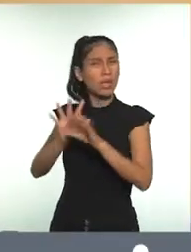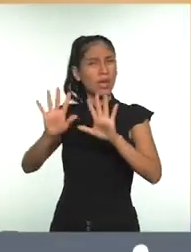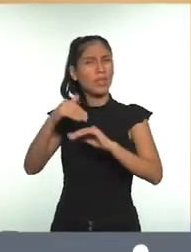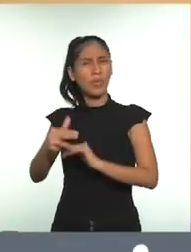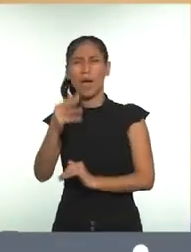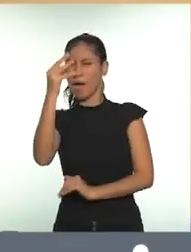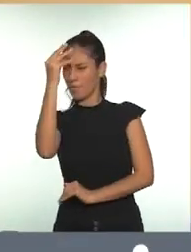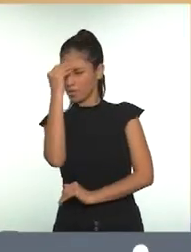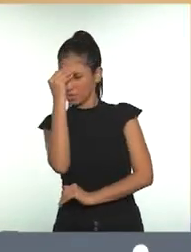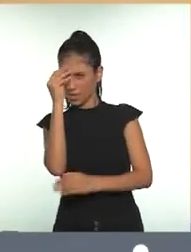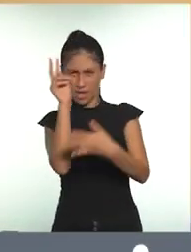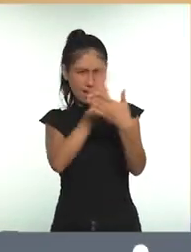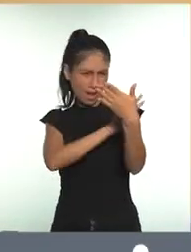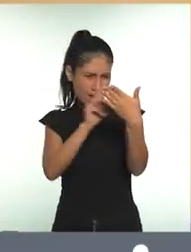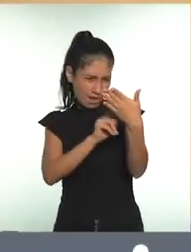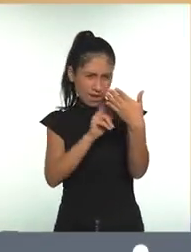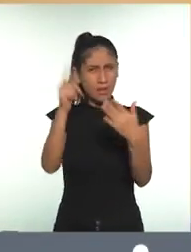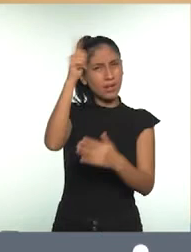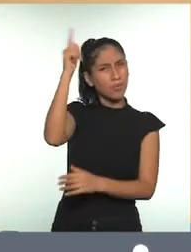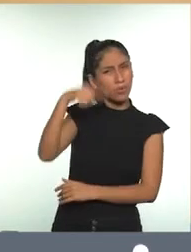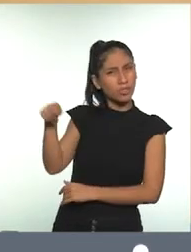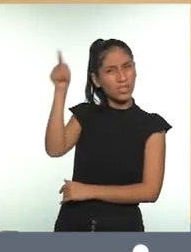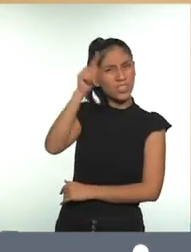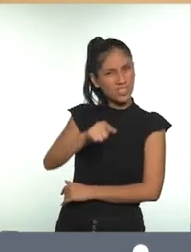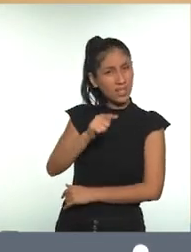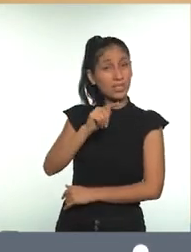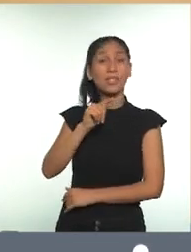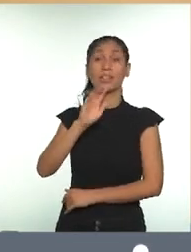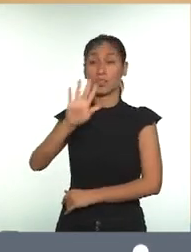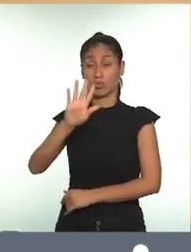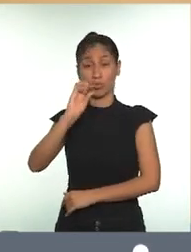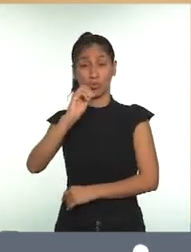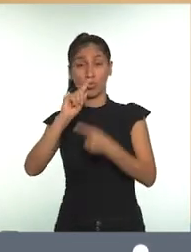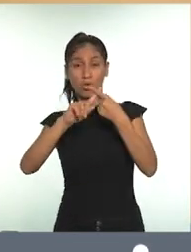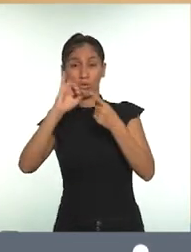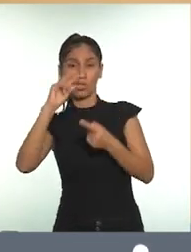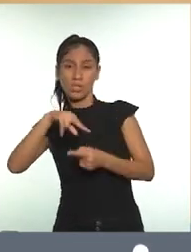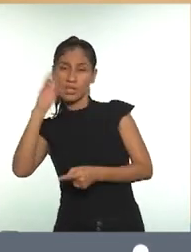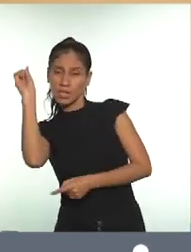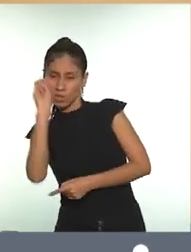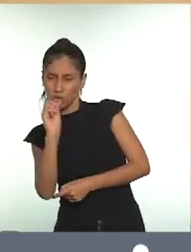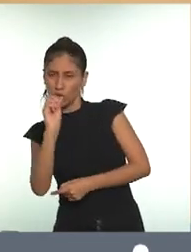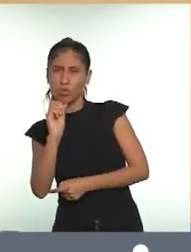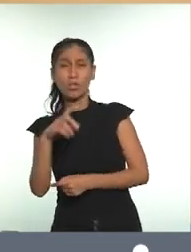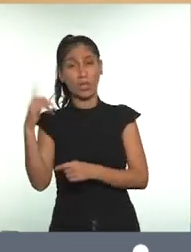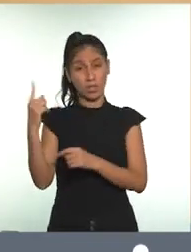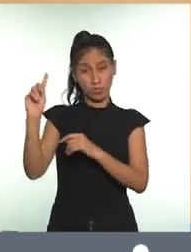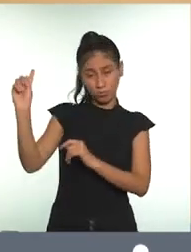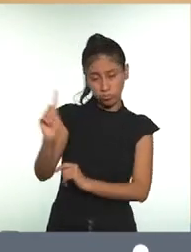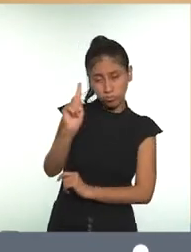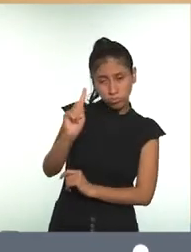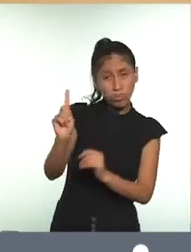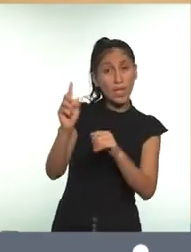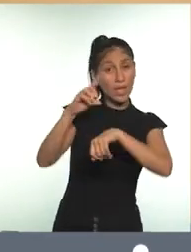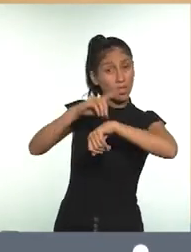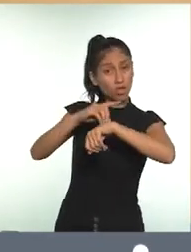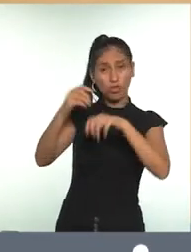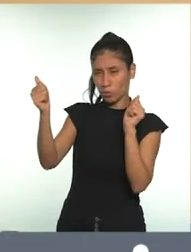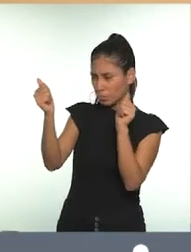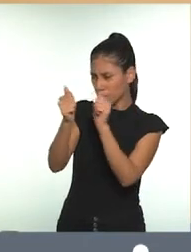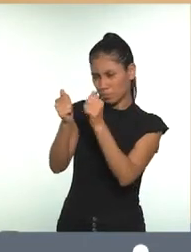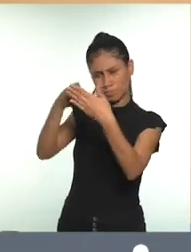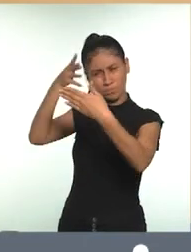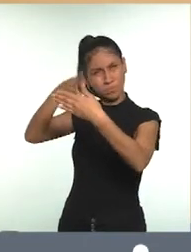que aprender a leer el porcentaje de saturación de oxígeno en la sangre. Nos acompañó en el proceso el